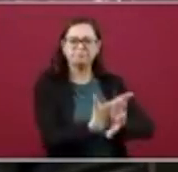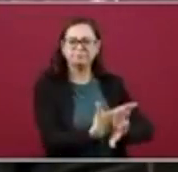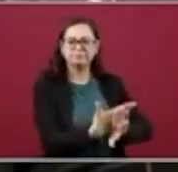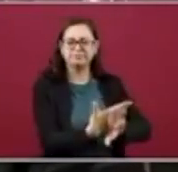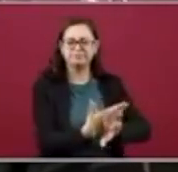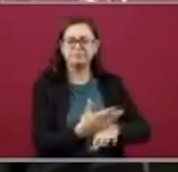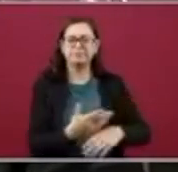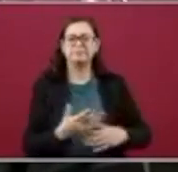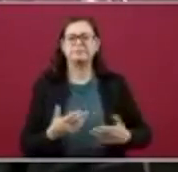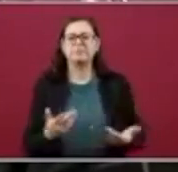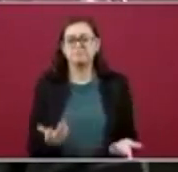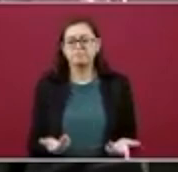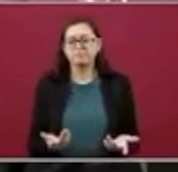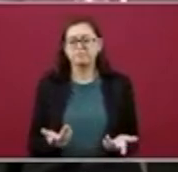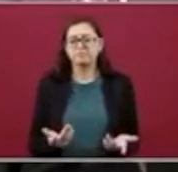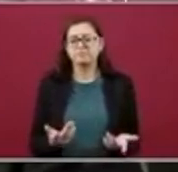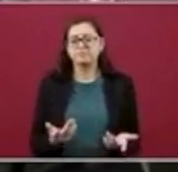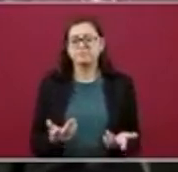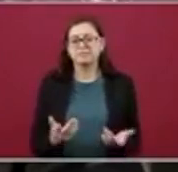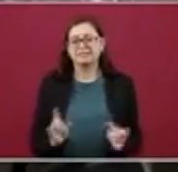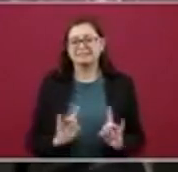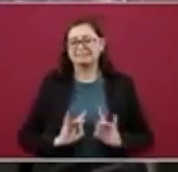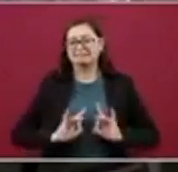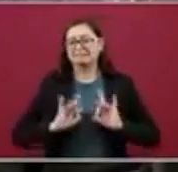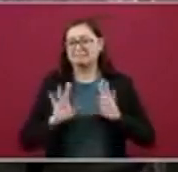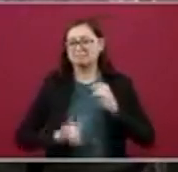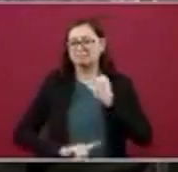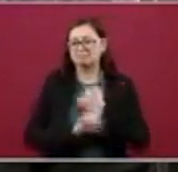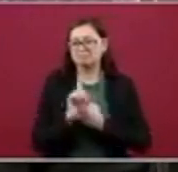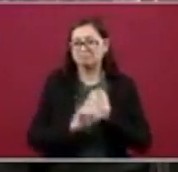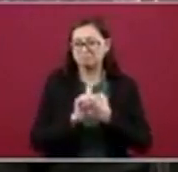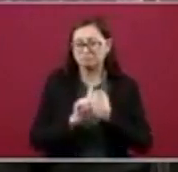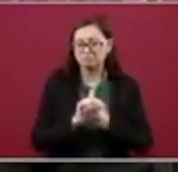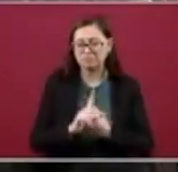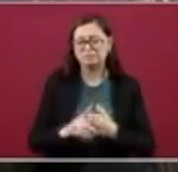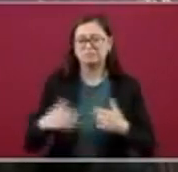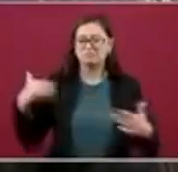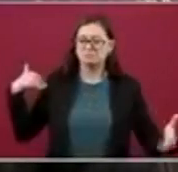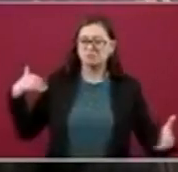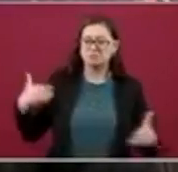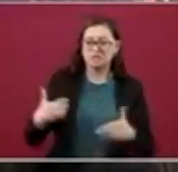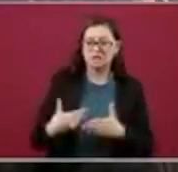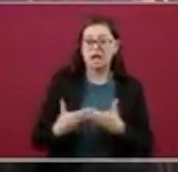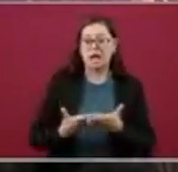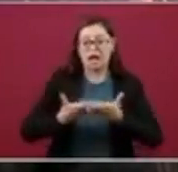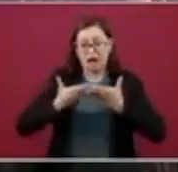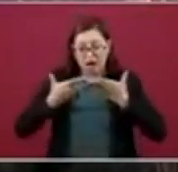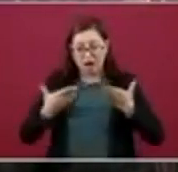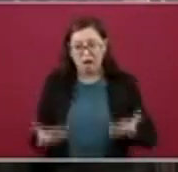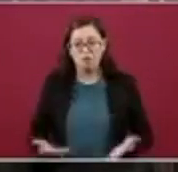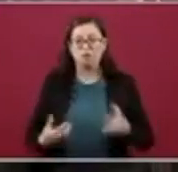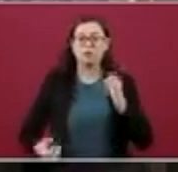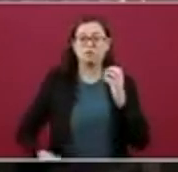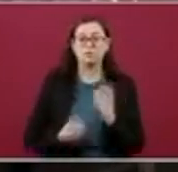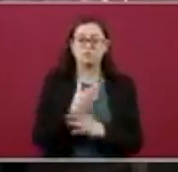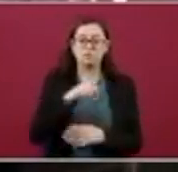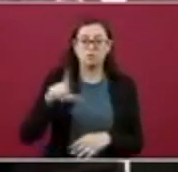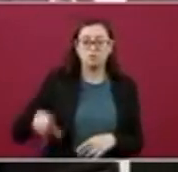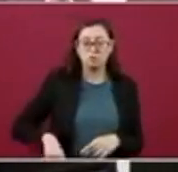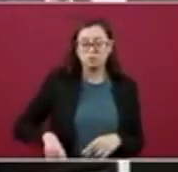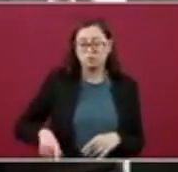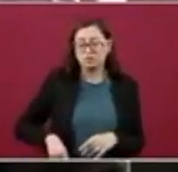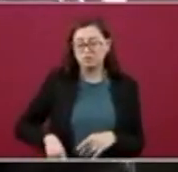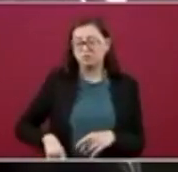teníamos que enfrentar este asunto. Se trata de una